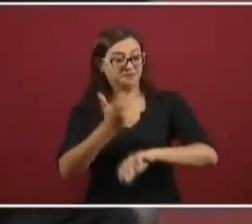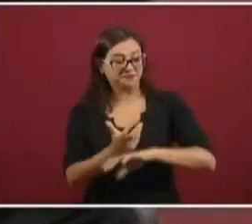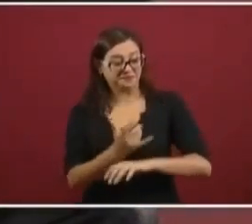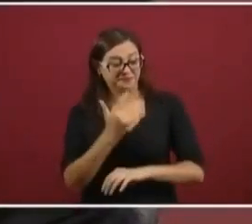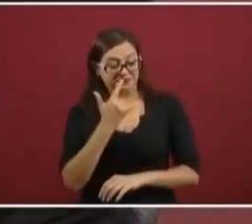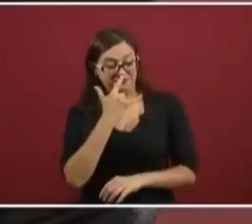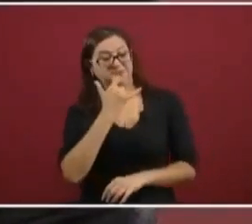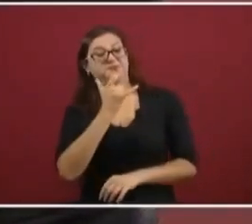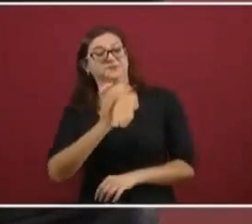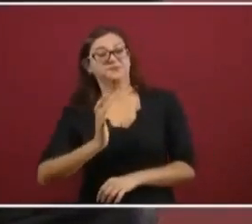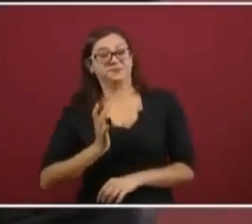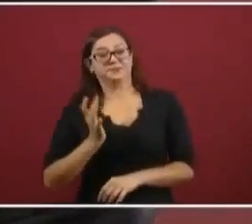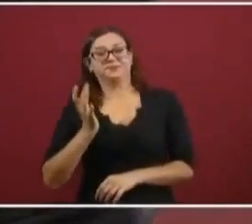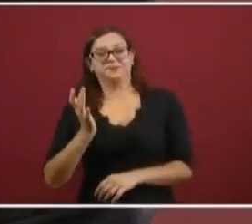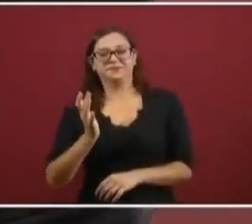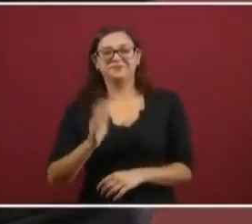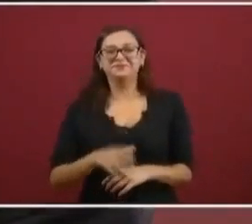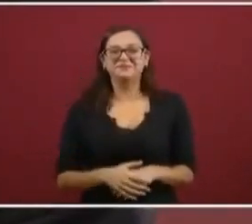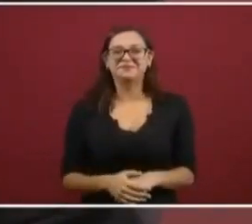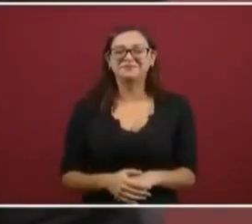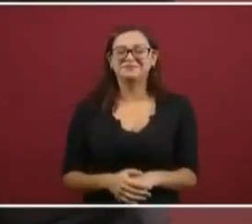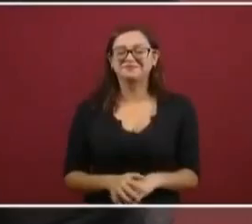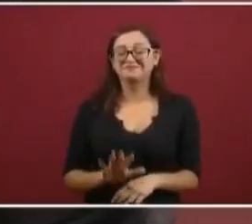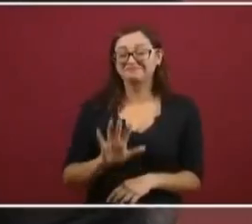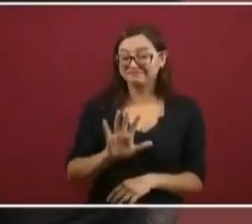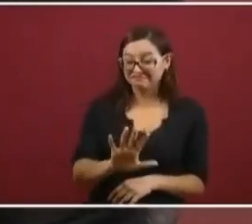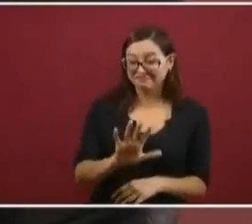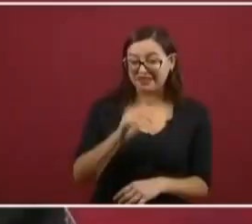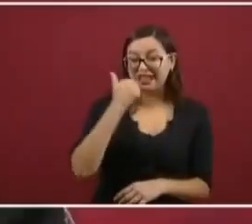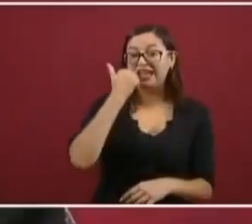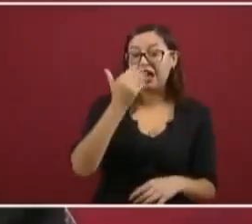más señalar que hasta hace